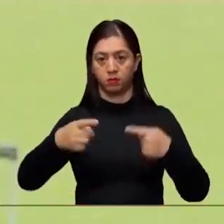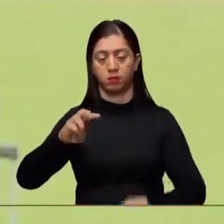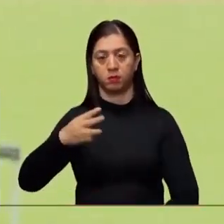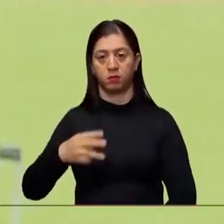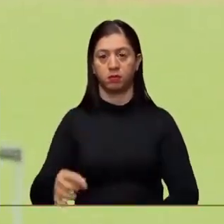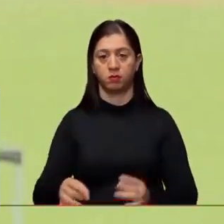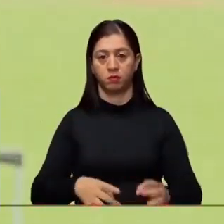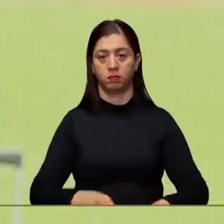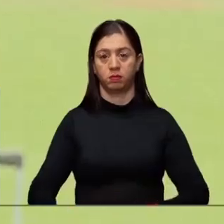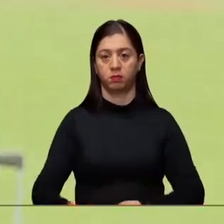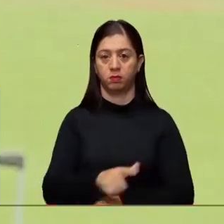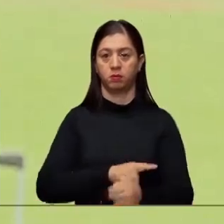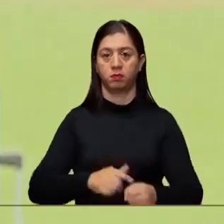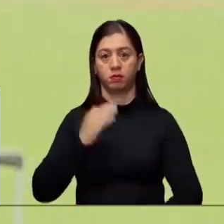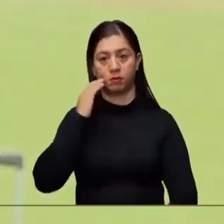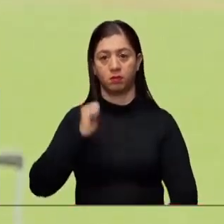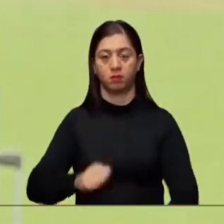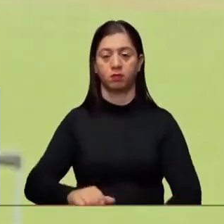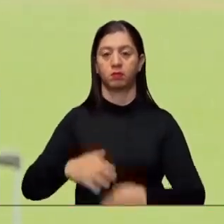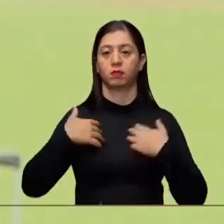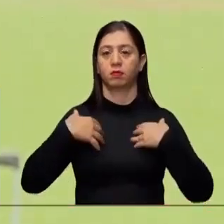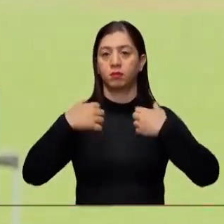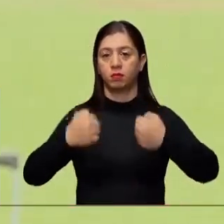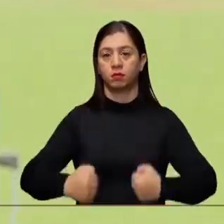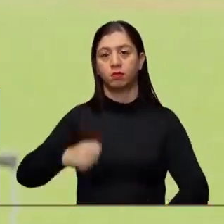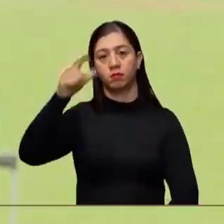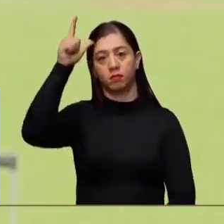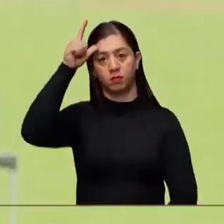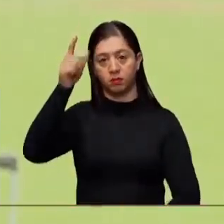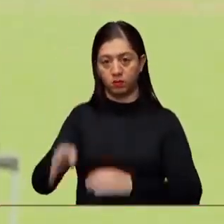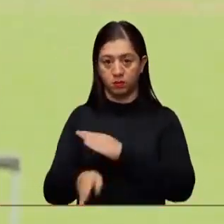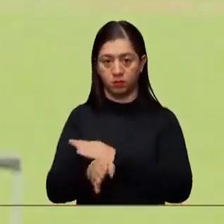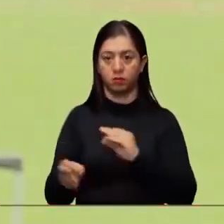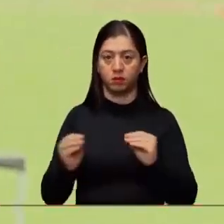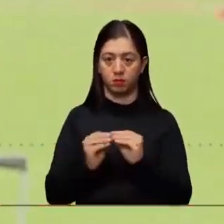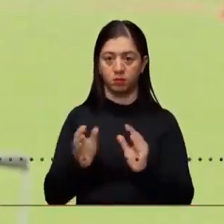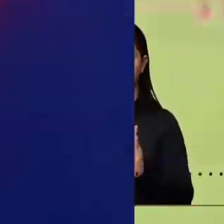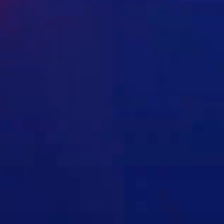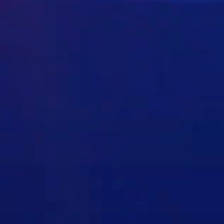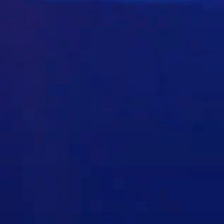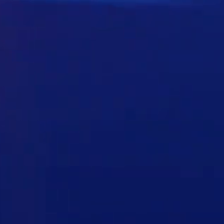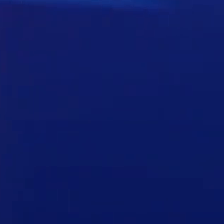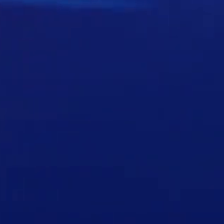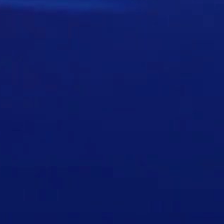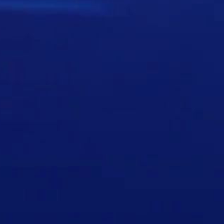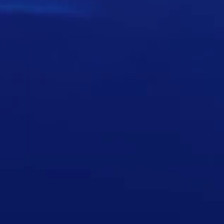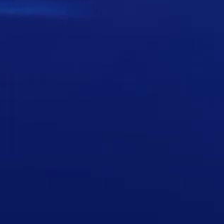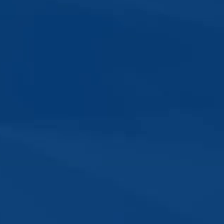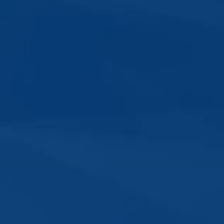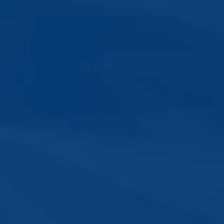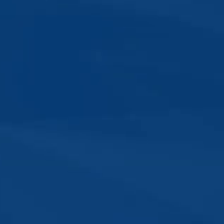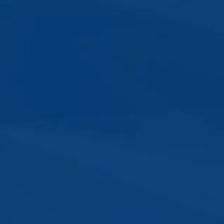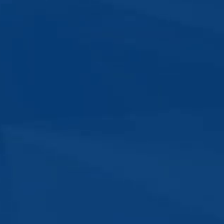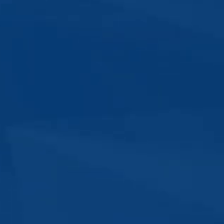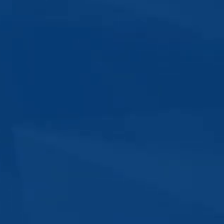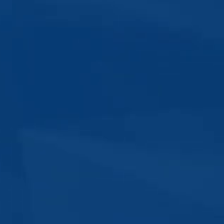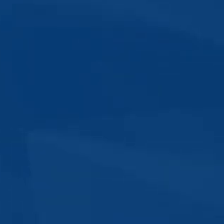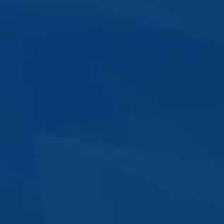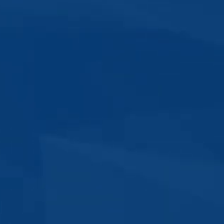despido desde La Candela, sede de entrenamiento del América de Cali. Continúen ustedes con más información en Telepacífico Noticias.